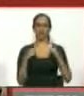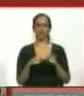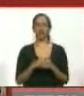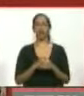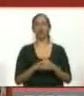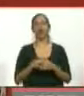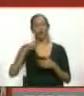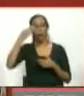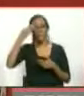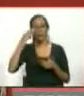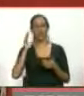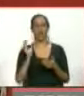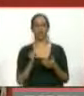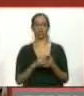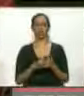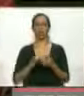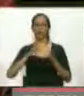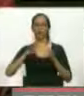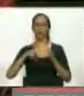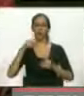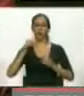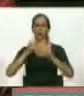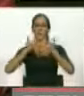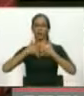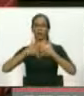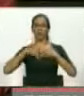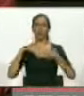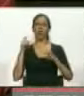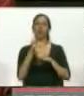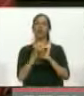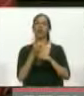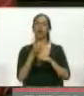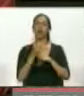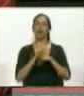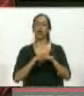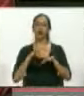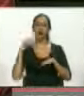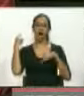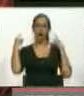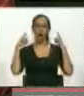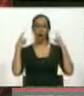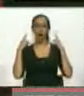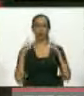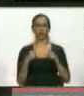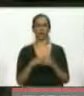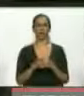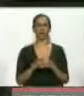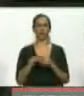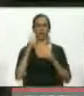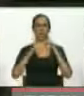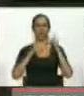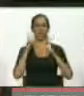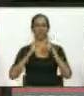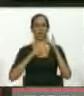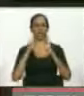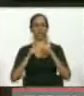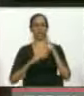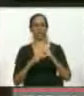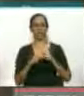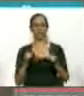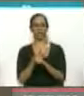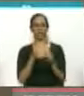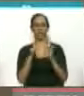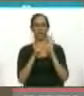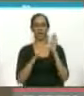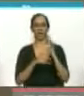los motores en el agua vamos a terminar este